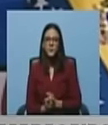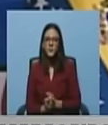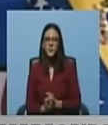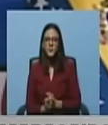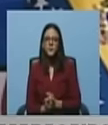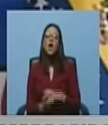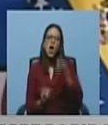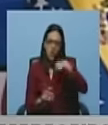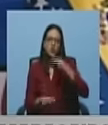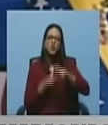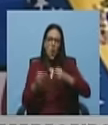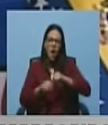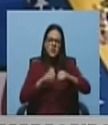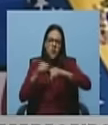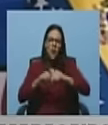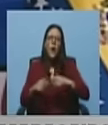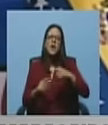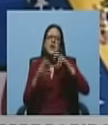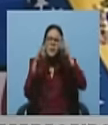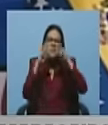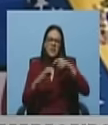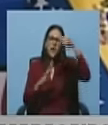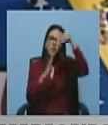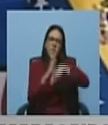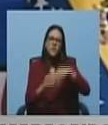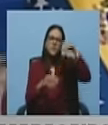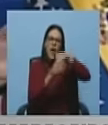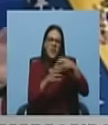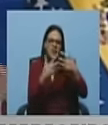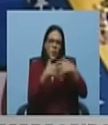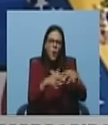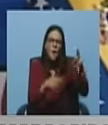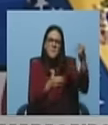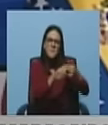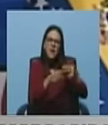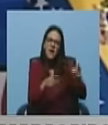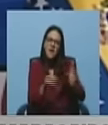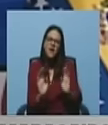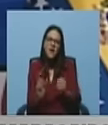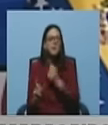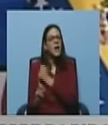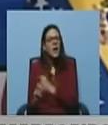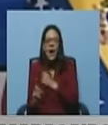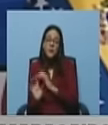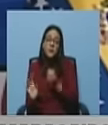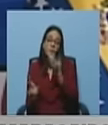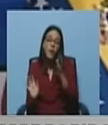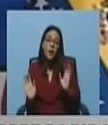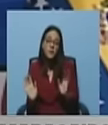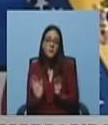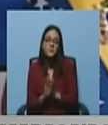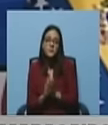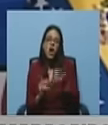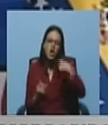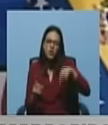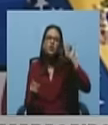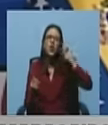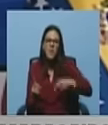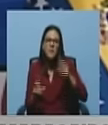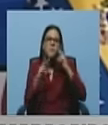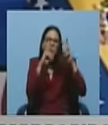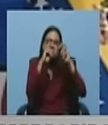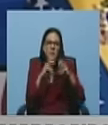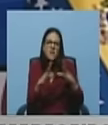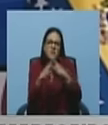Una investigación profunda en PDVSA. Desafortunadamente, bueno, hay que